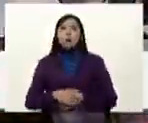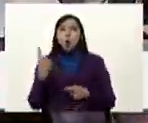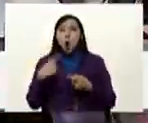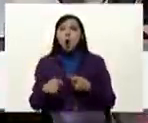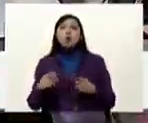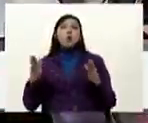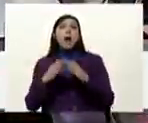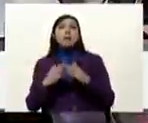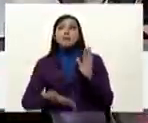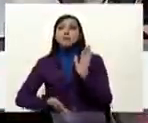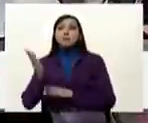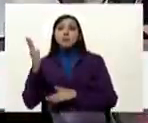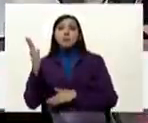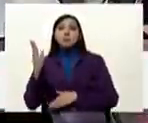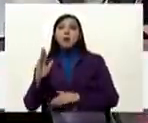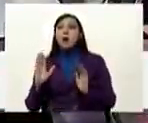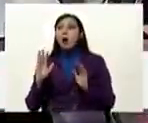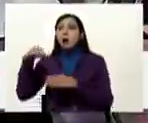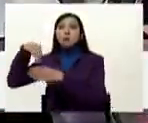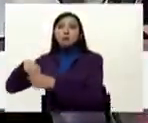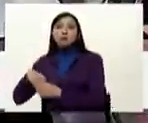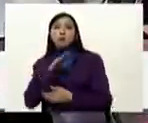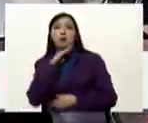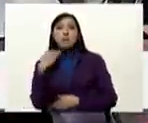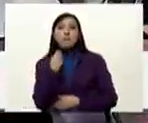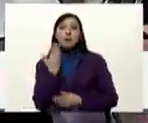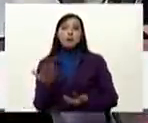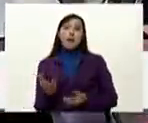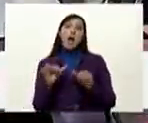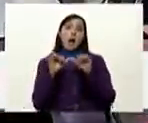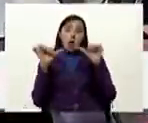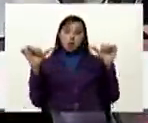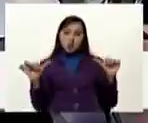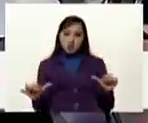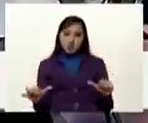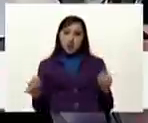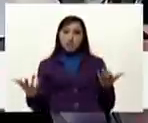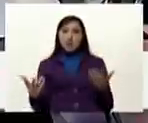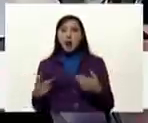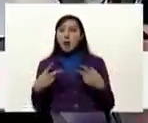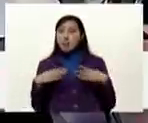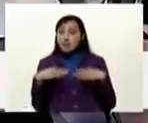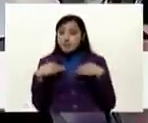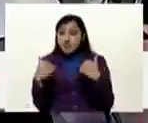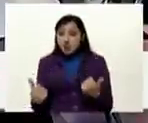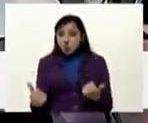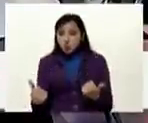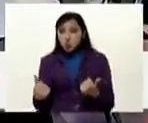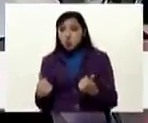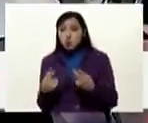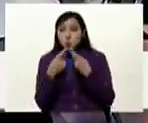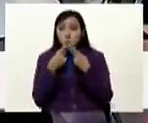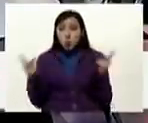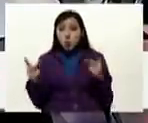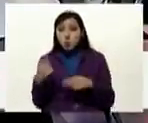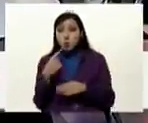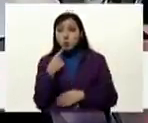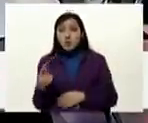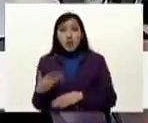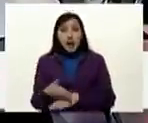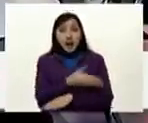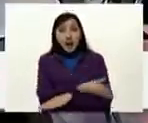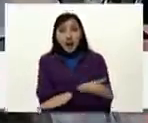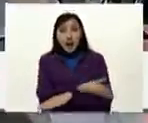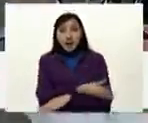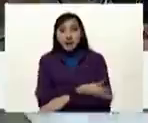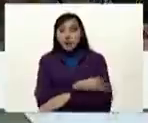casa. Oye, vale, yo sé que el sistema público de salud, como lo dije el otro día con Ernesto